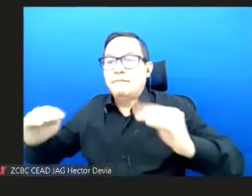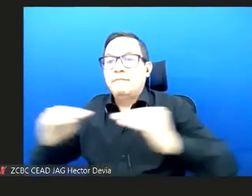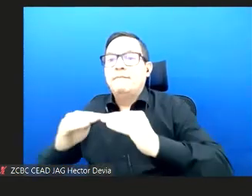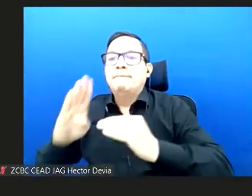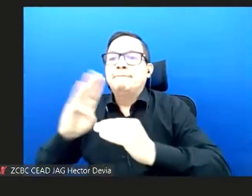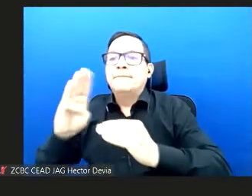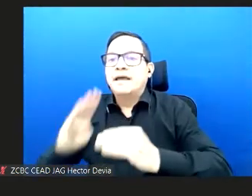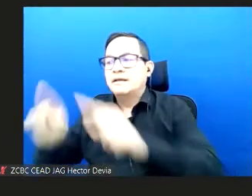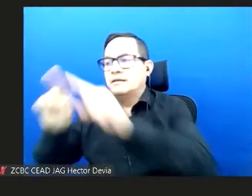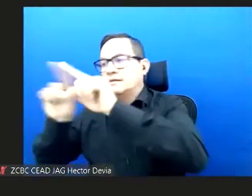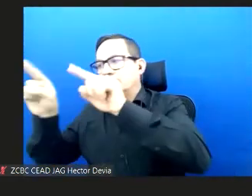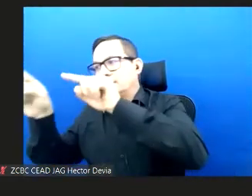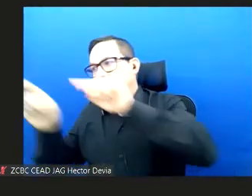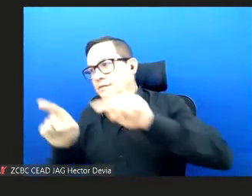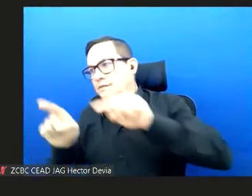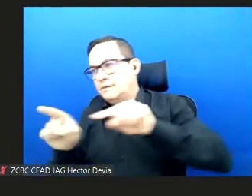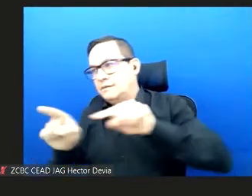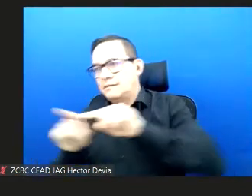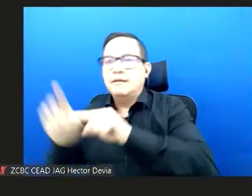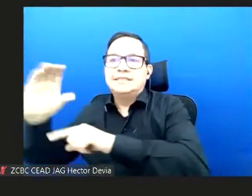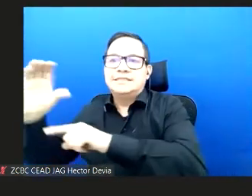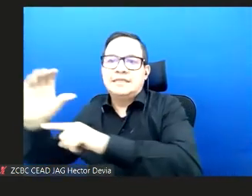El conjunto A